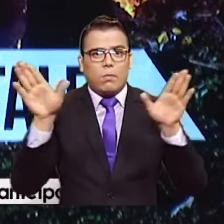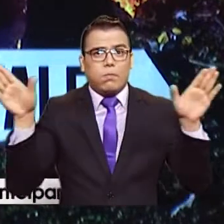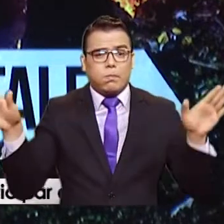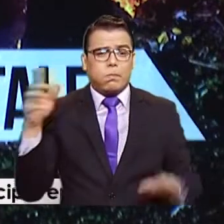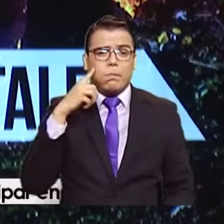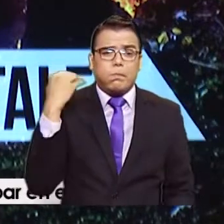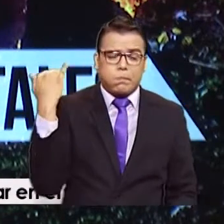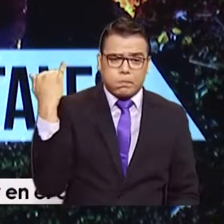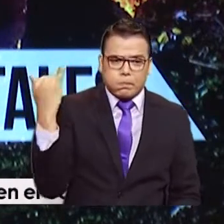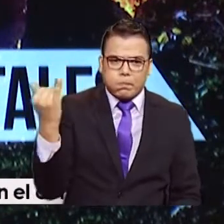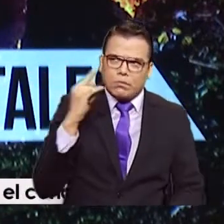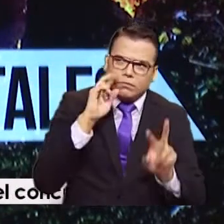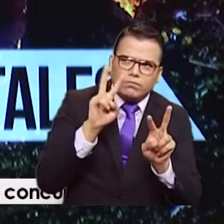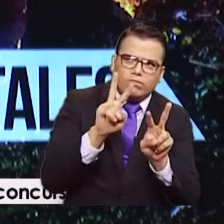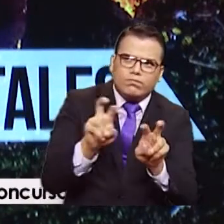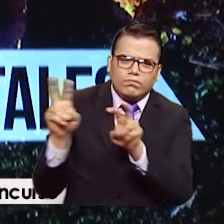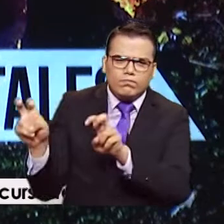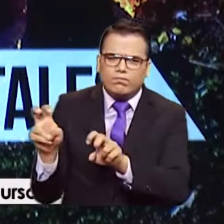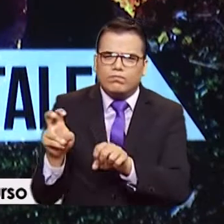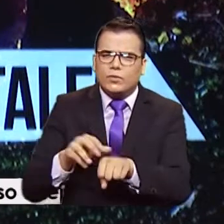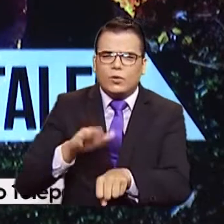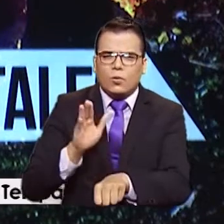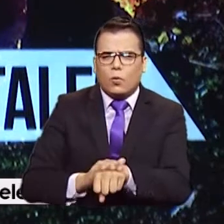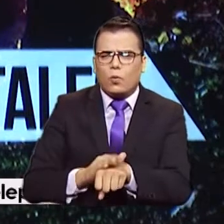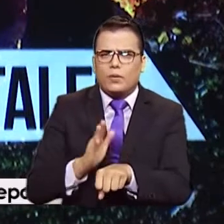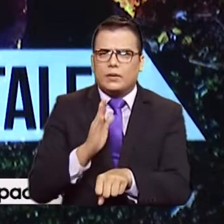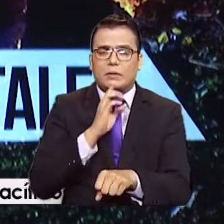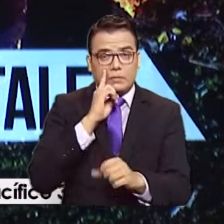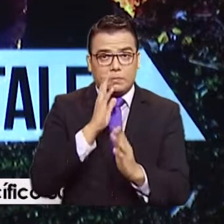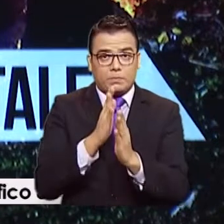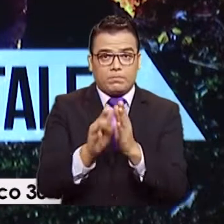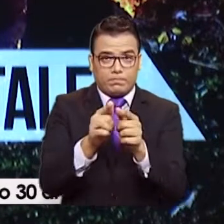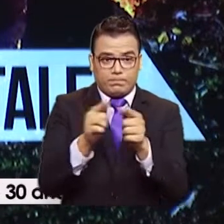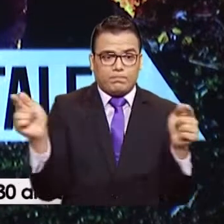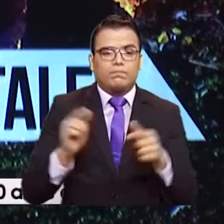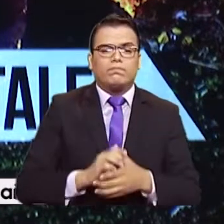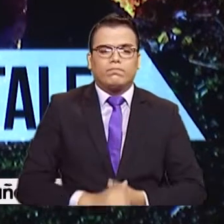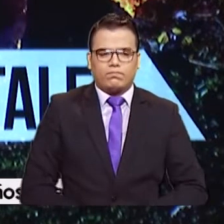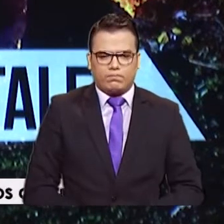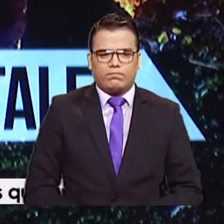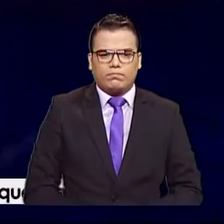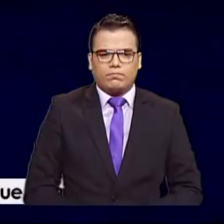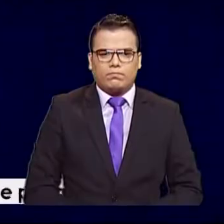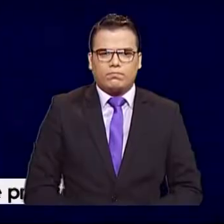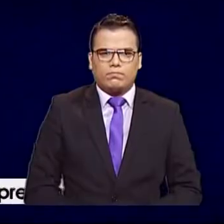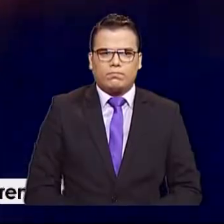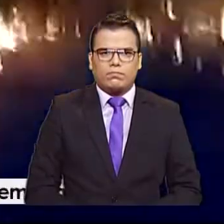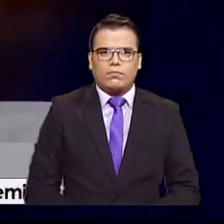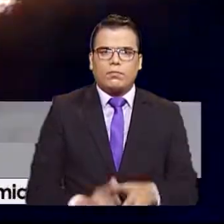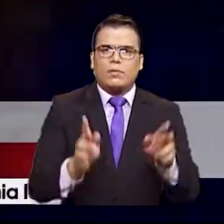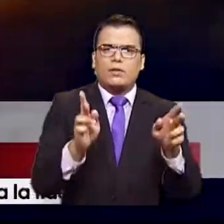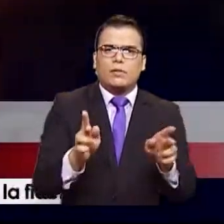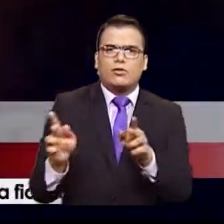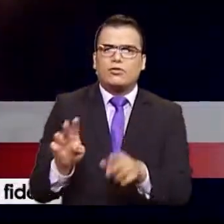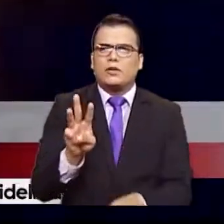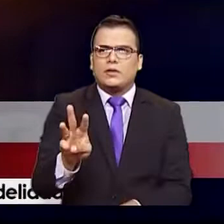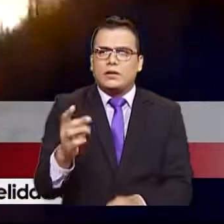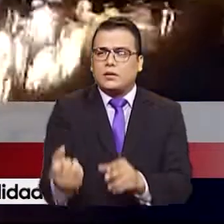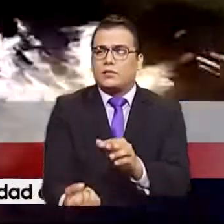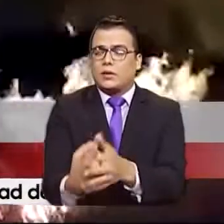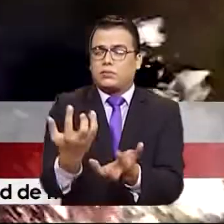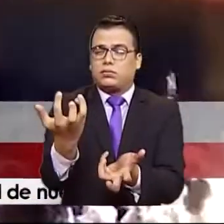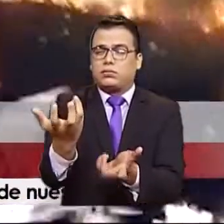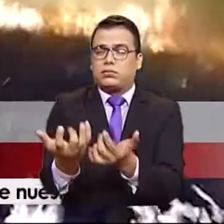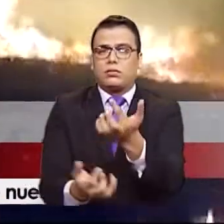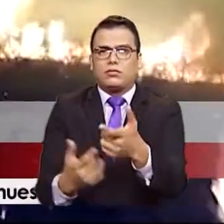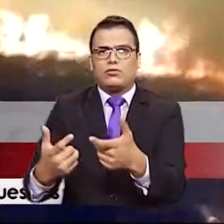Rey. Avanzan las investigaciones por este grave hecho, informa Wilson Morales. Tres personas que prendieron fuego a unas